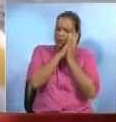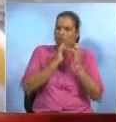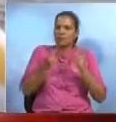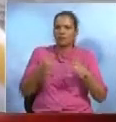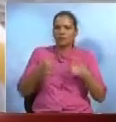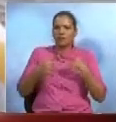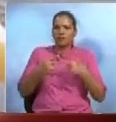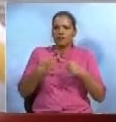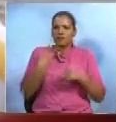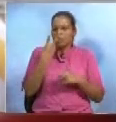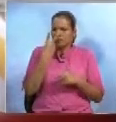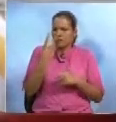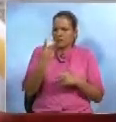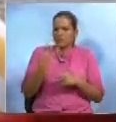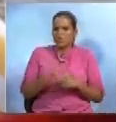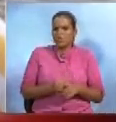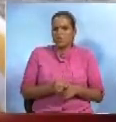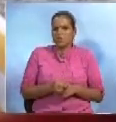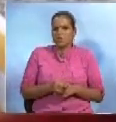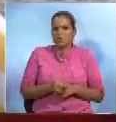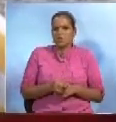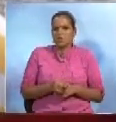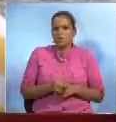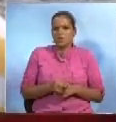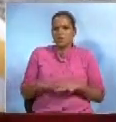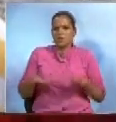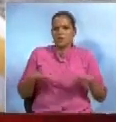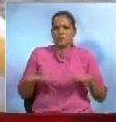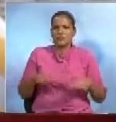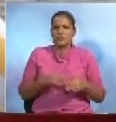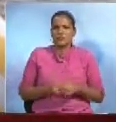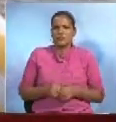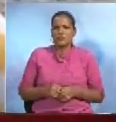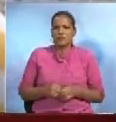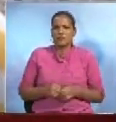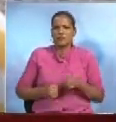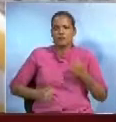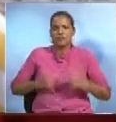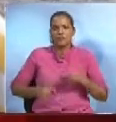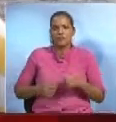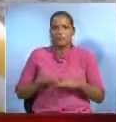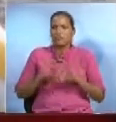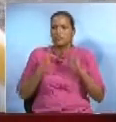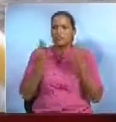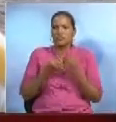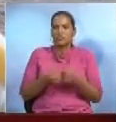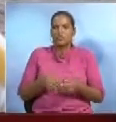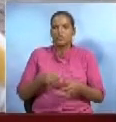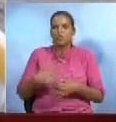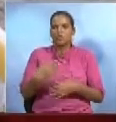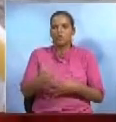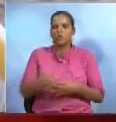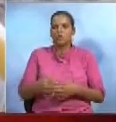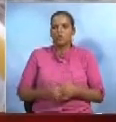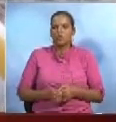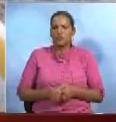sofá, cuando al momento un sacudo me botó hasta el piso. En ese momento salí con mis familiares hacia afuera.